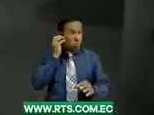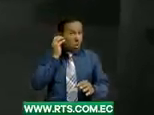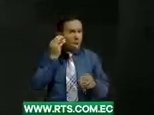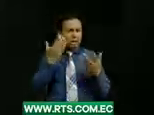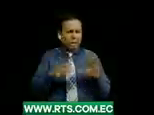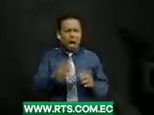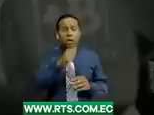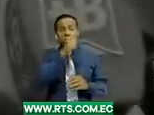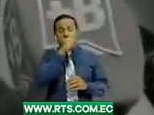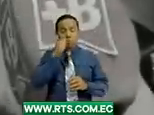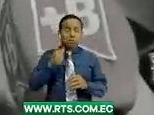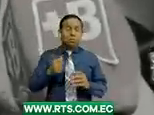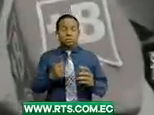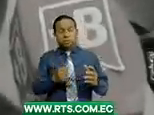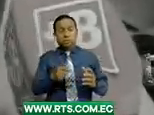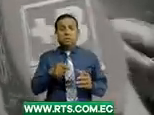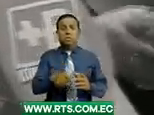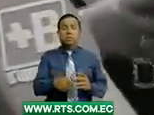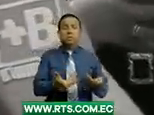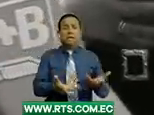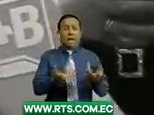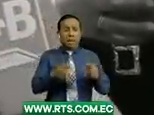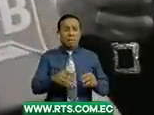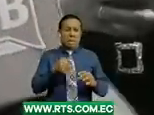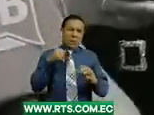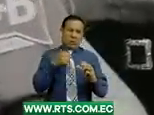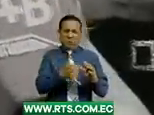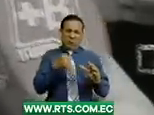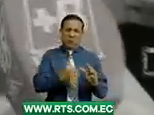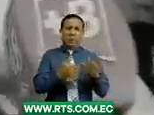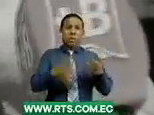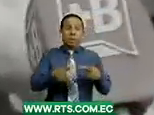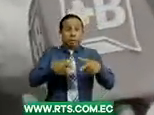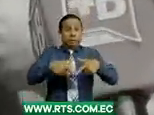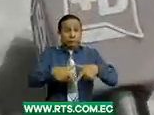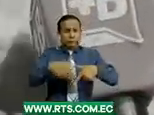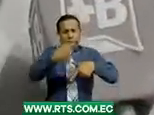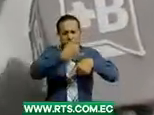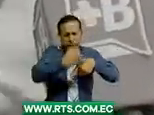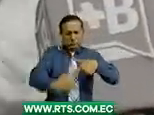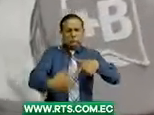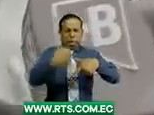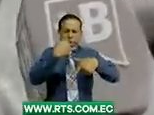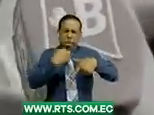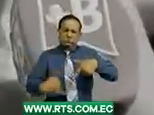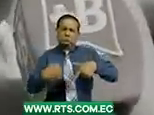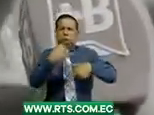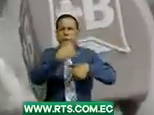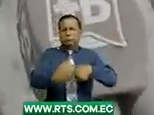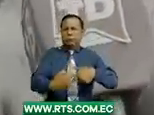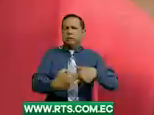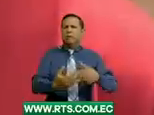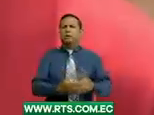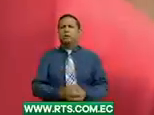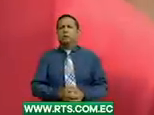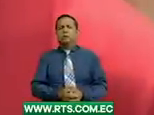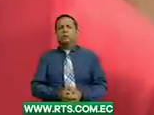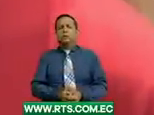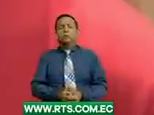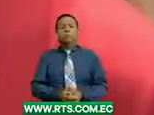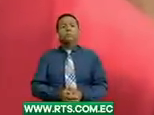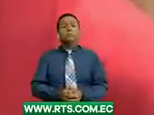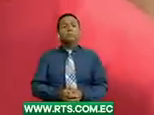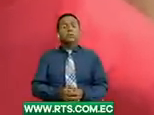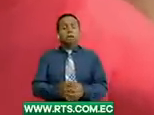zonas íntimas. 3 inyecciones puesto aquí, aquí y aquí. Tiene esto, tiene hinchado ella. Y los